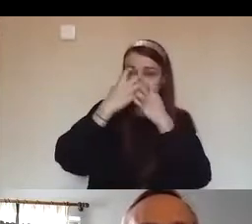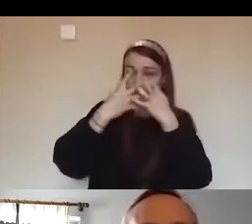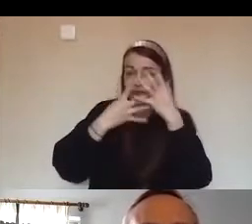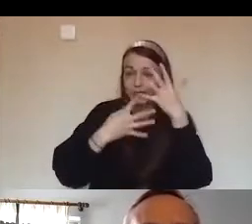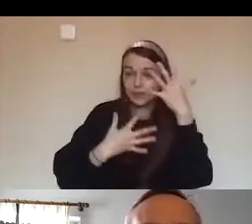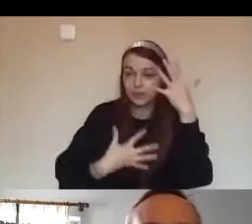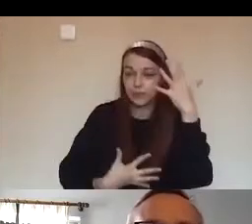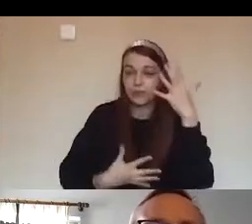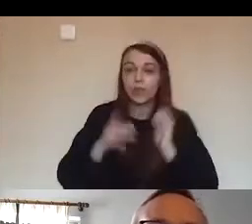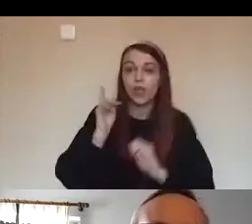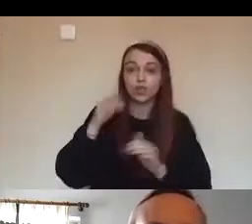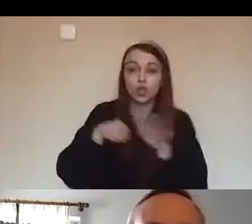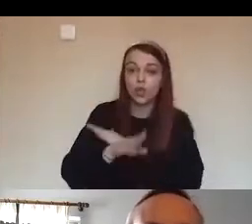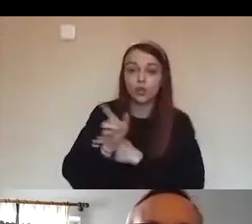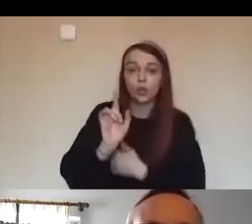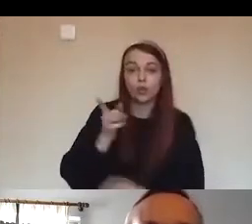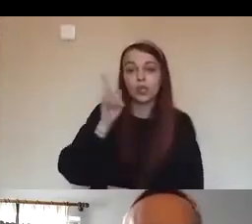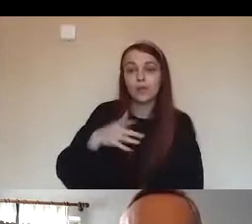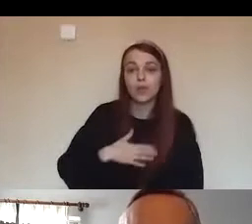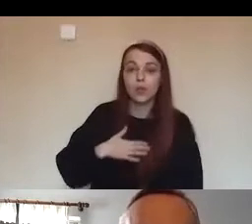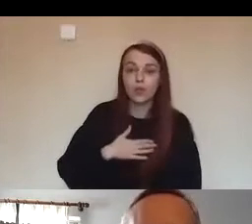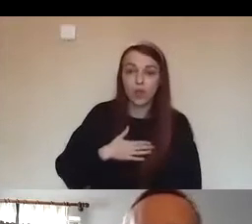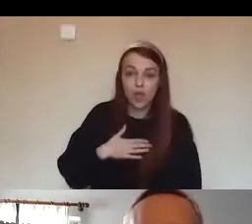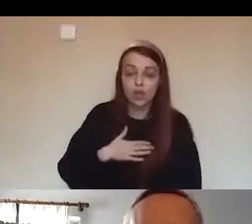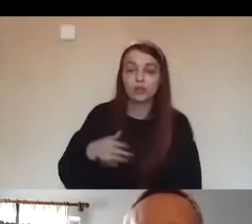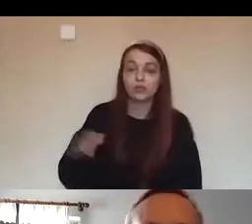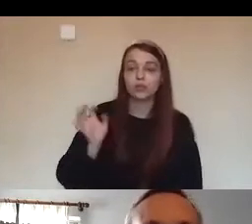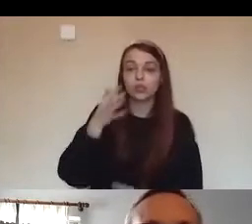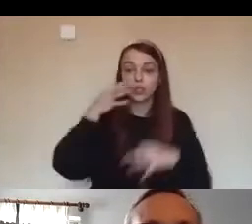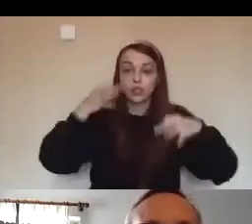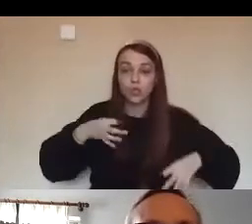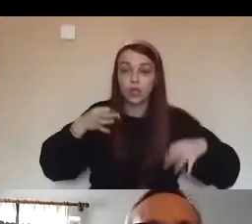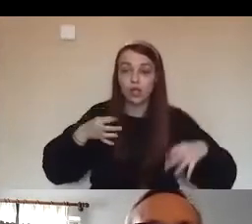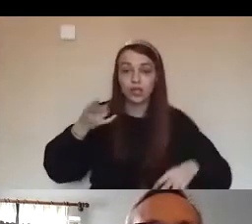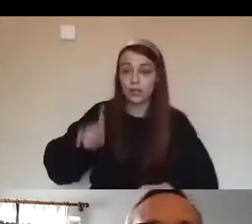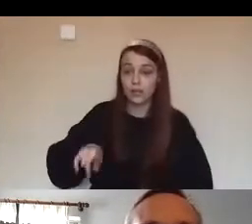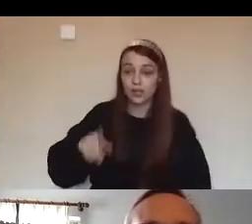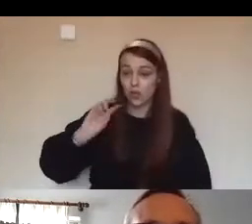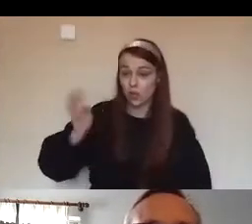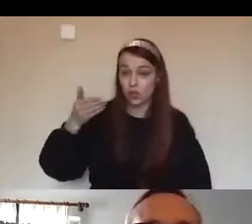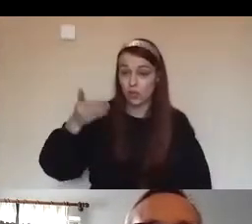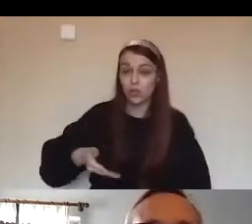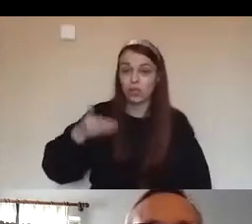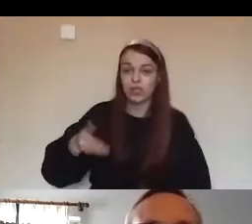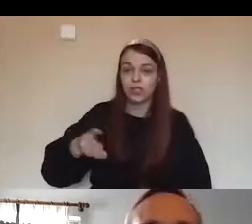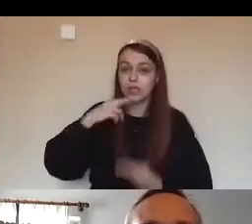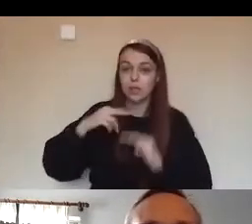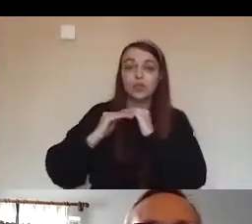solo el acceso, sino también la comodidad, la seguridad y, una cosa muy importante hoy en día, la sostenibilidad.